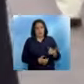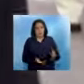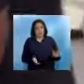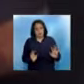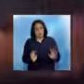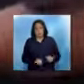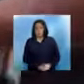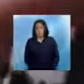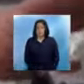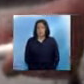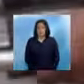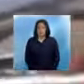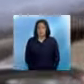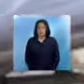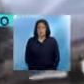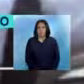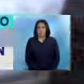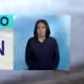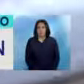inestable, ¿no?